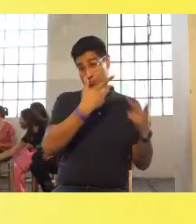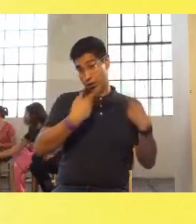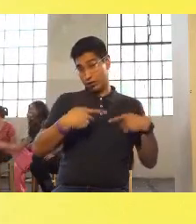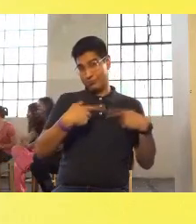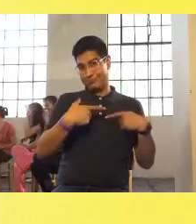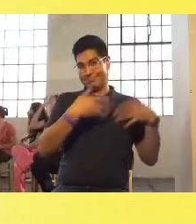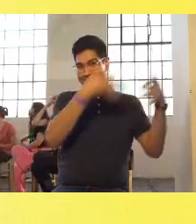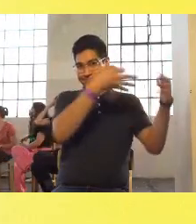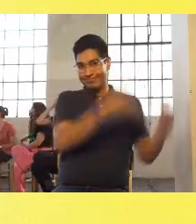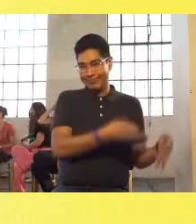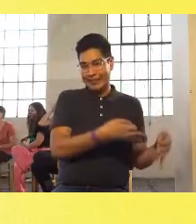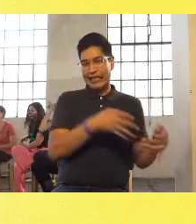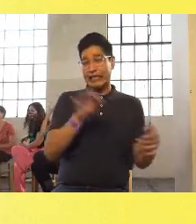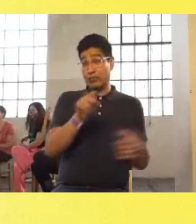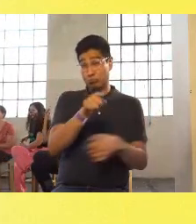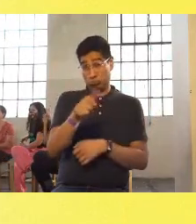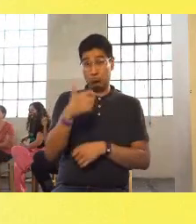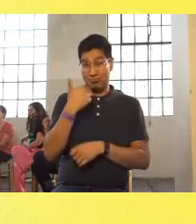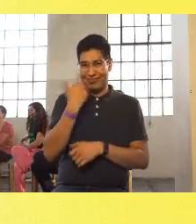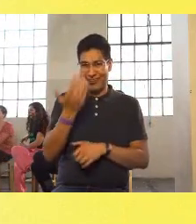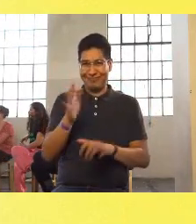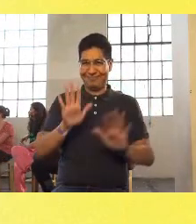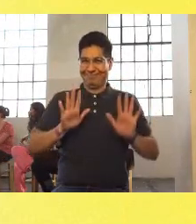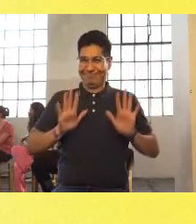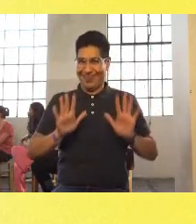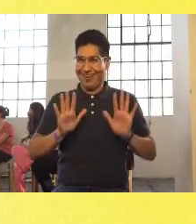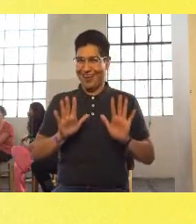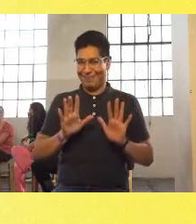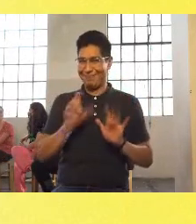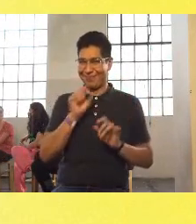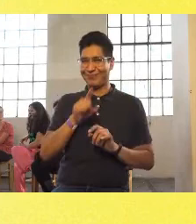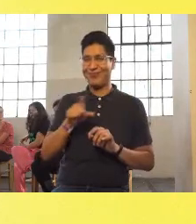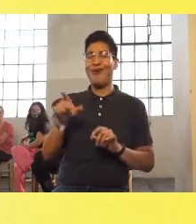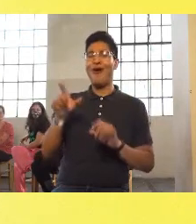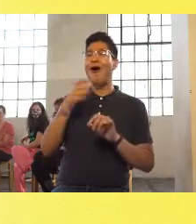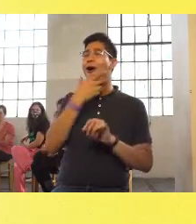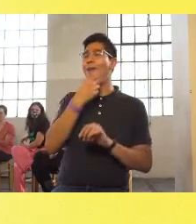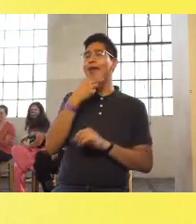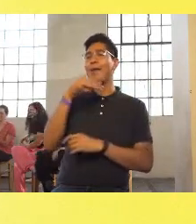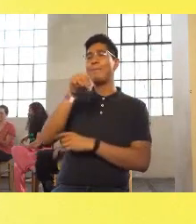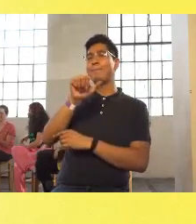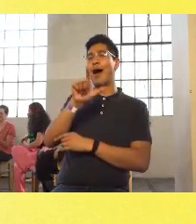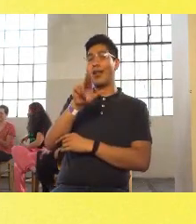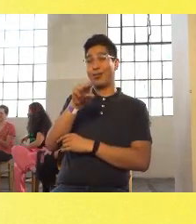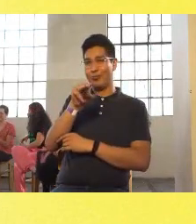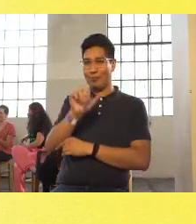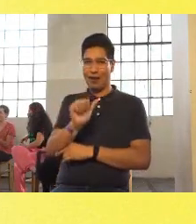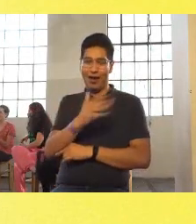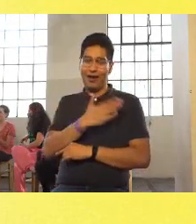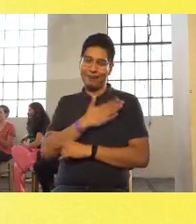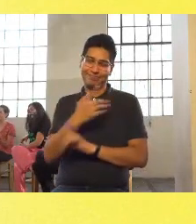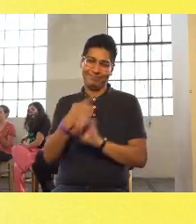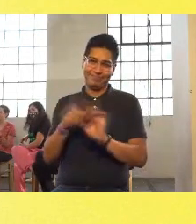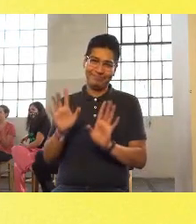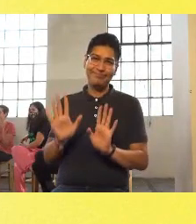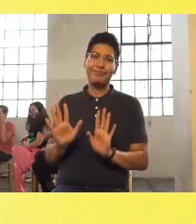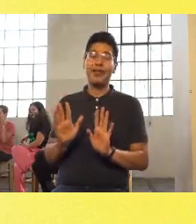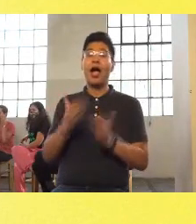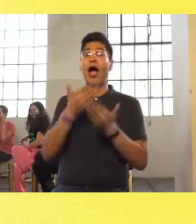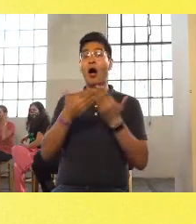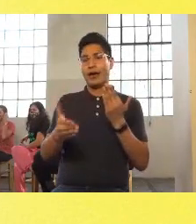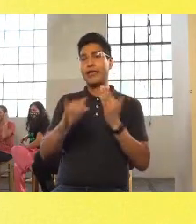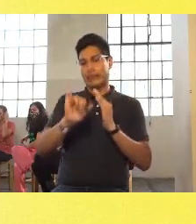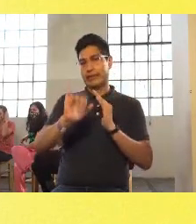Maluma, pues también falta todavía un rato. Totalmente. Ahora sí, abrimos